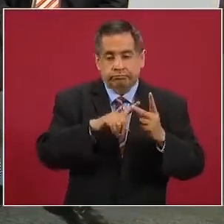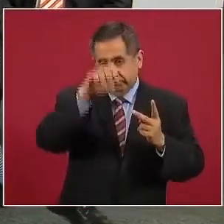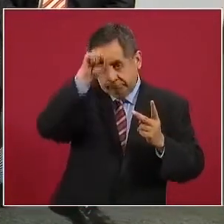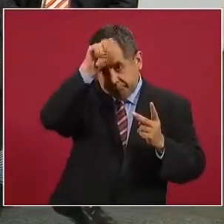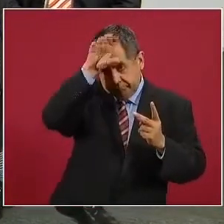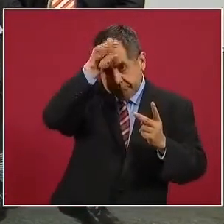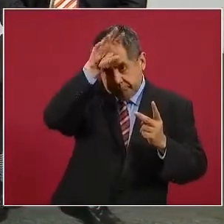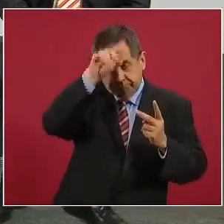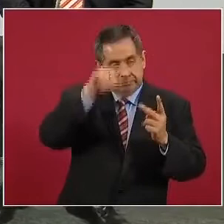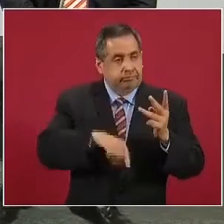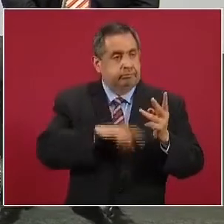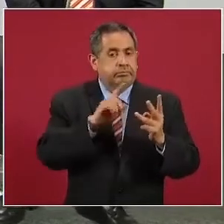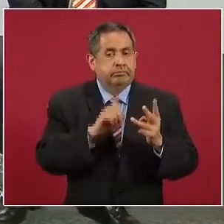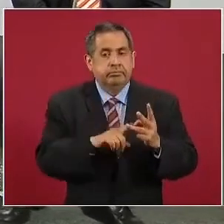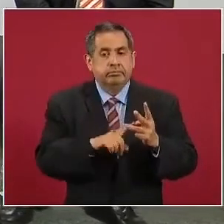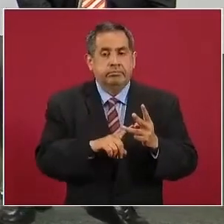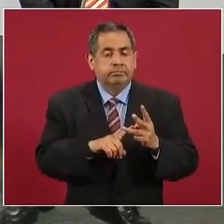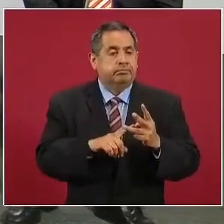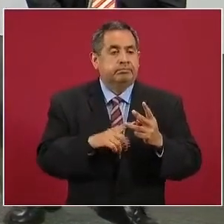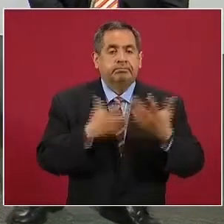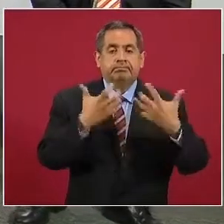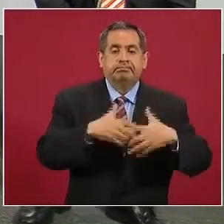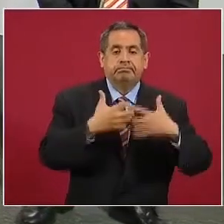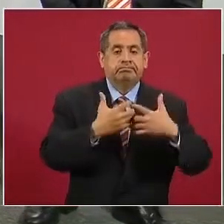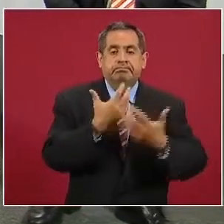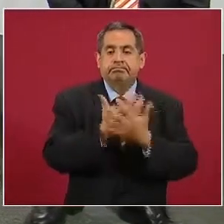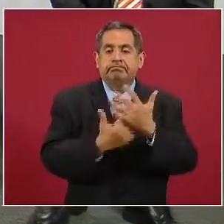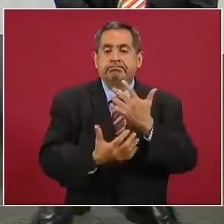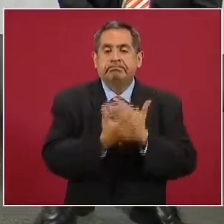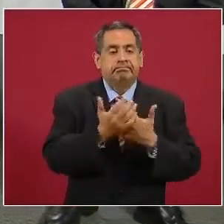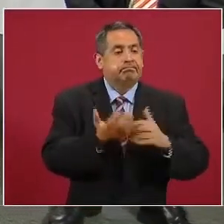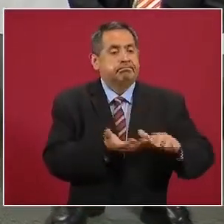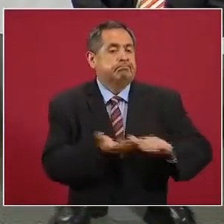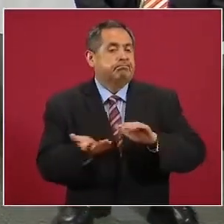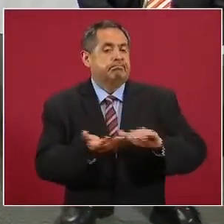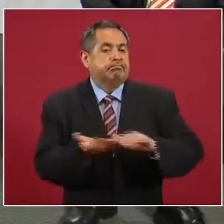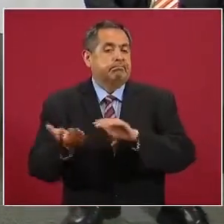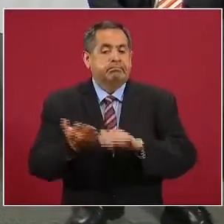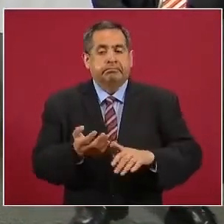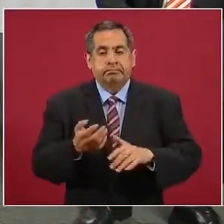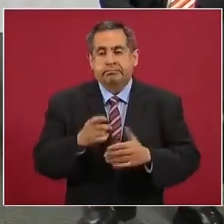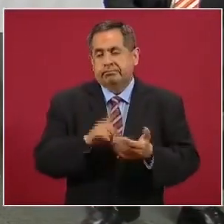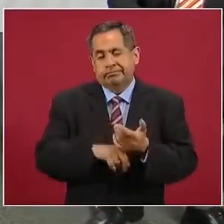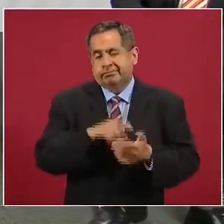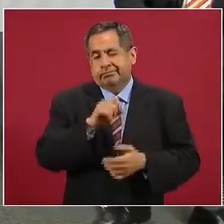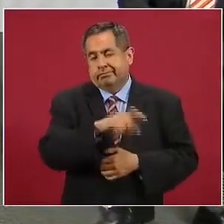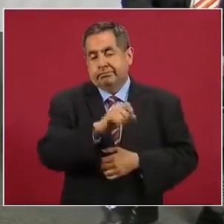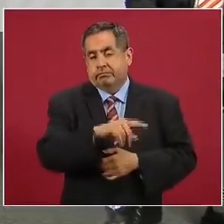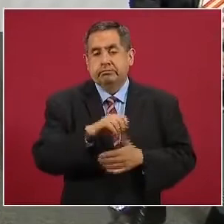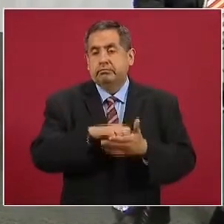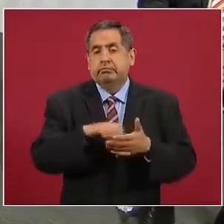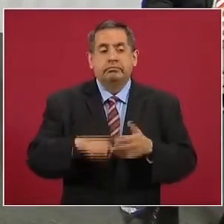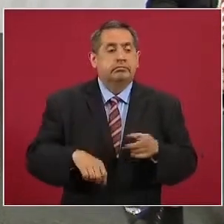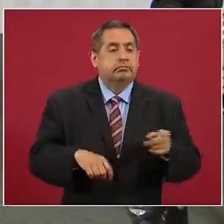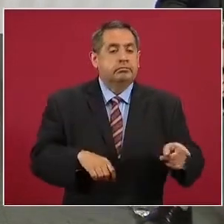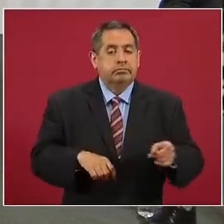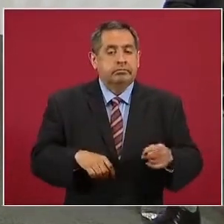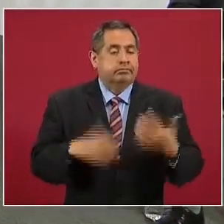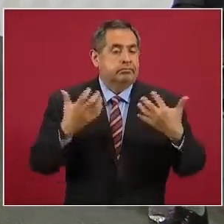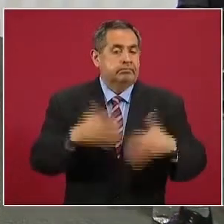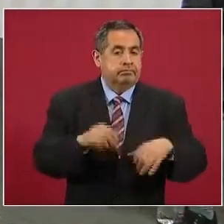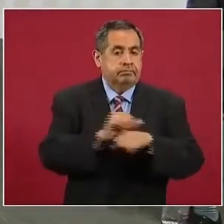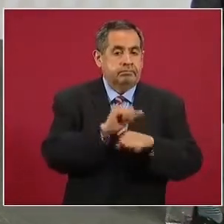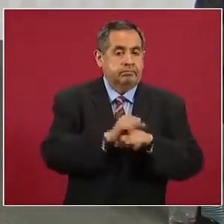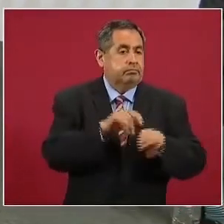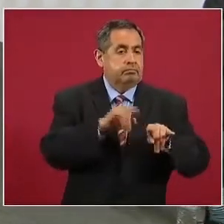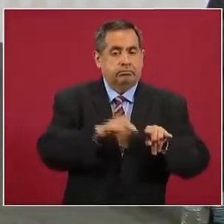minería y manufactura, sobre todo lo que tiene que ver con la fabricación